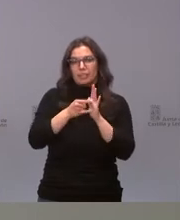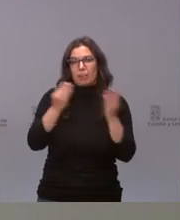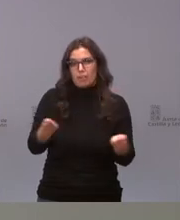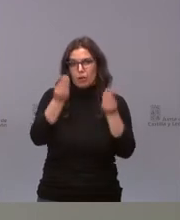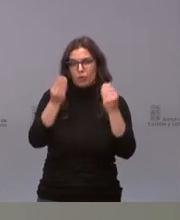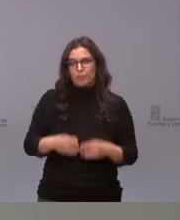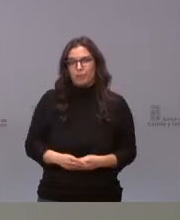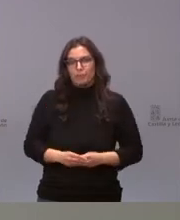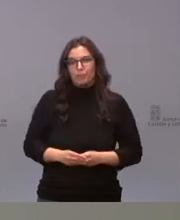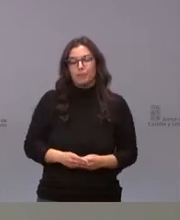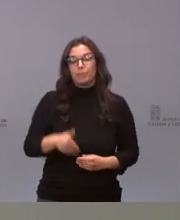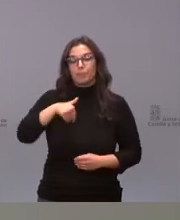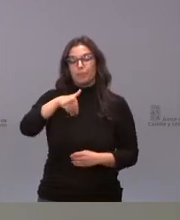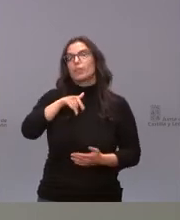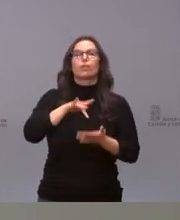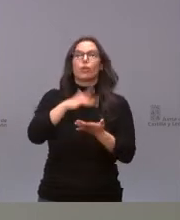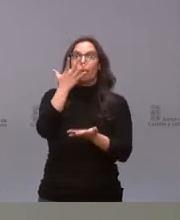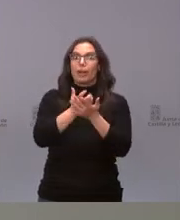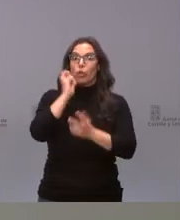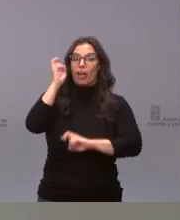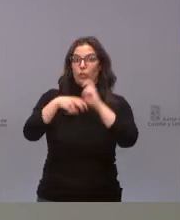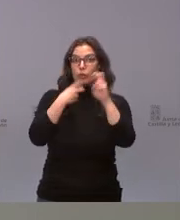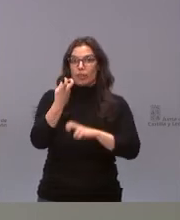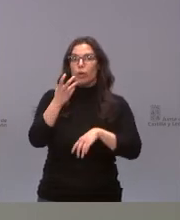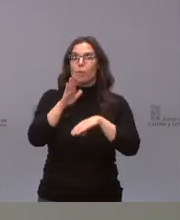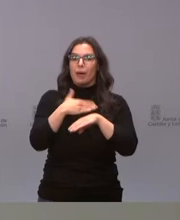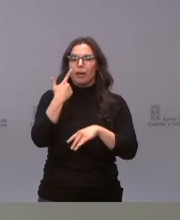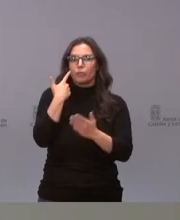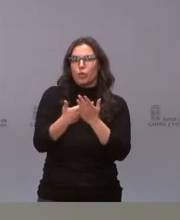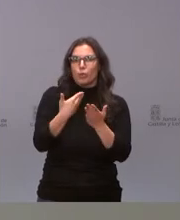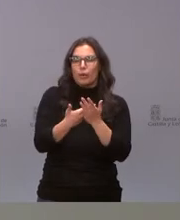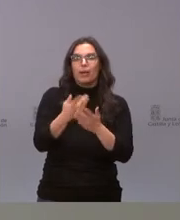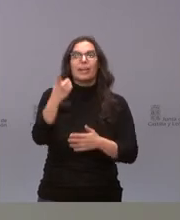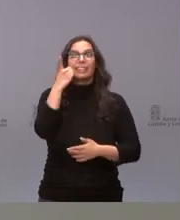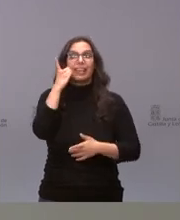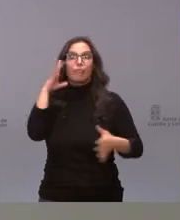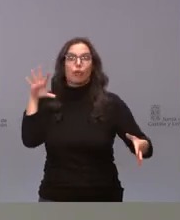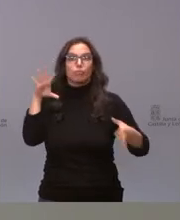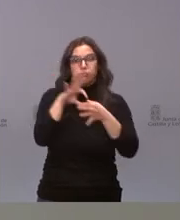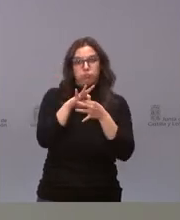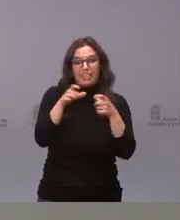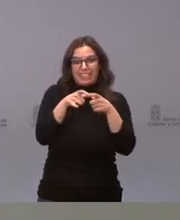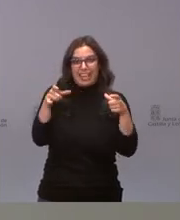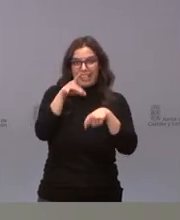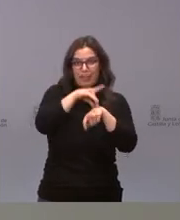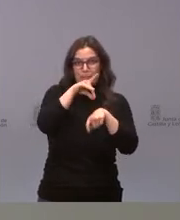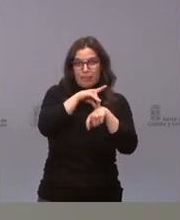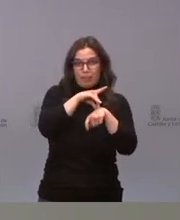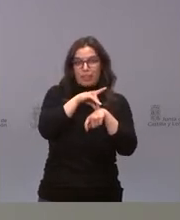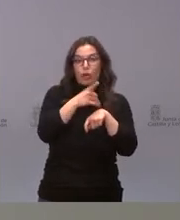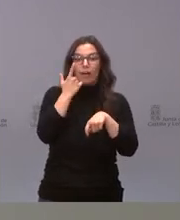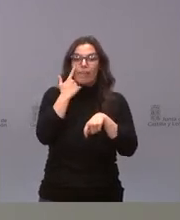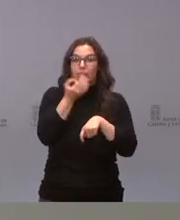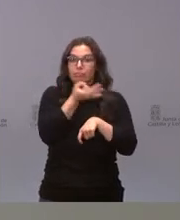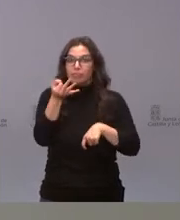Vamos a hacer una actualización en la app para que se compruebe el teléfono asociado a la tarjeta y ver si este